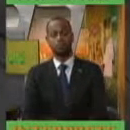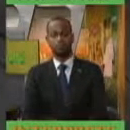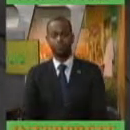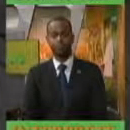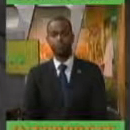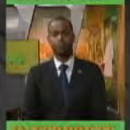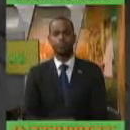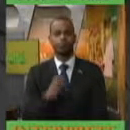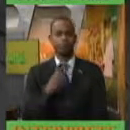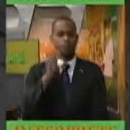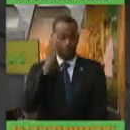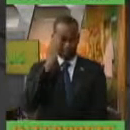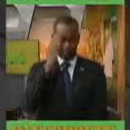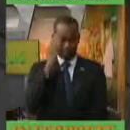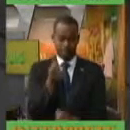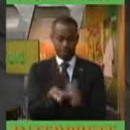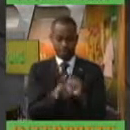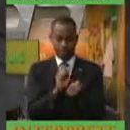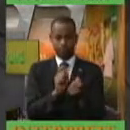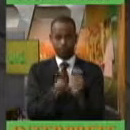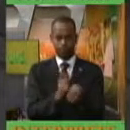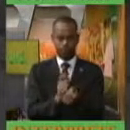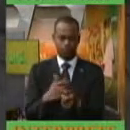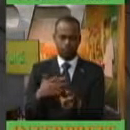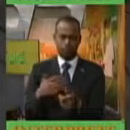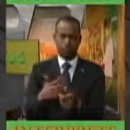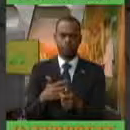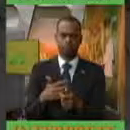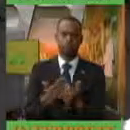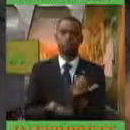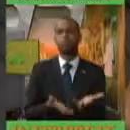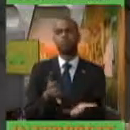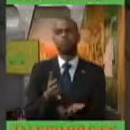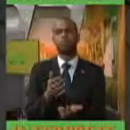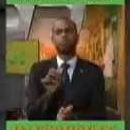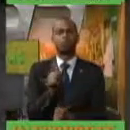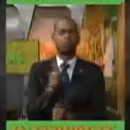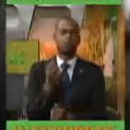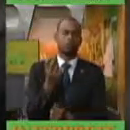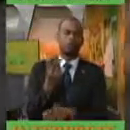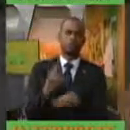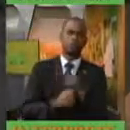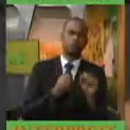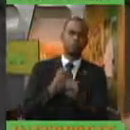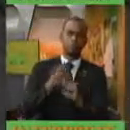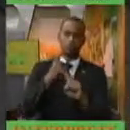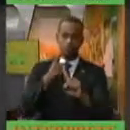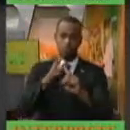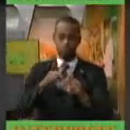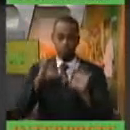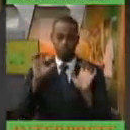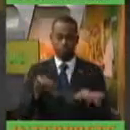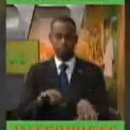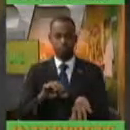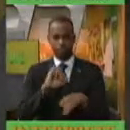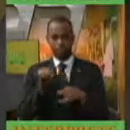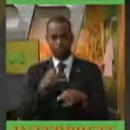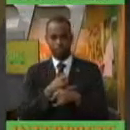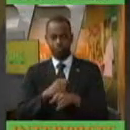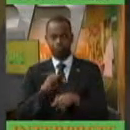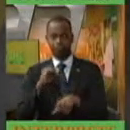Y tú sabes que hacer los cambios a nosotros nos lleva tal vez 10, 12 años para poder levantar esta